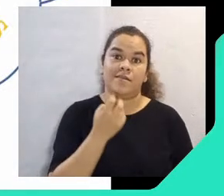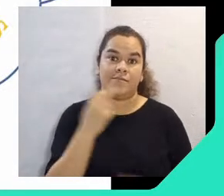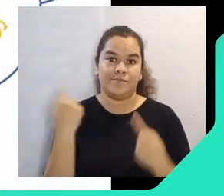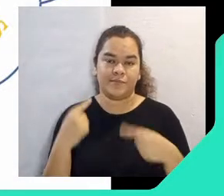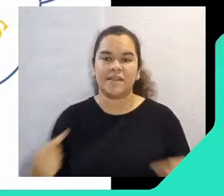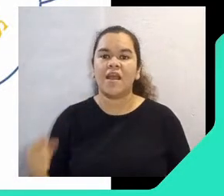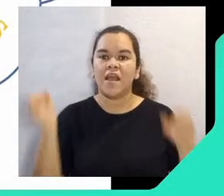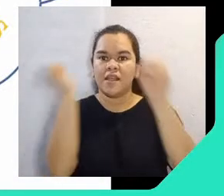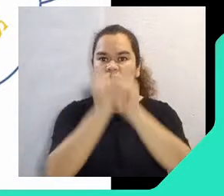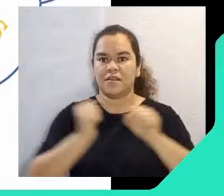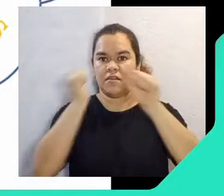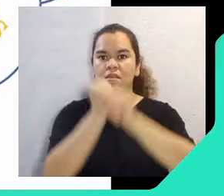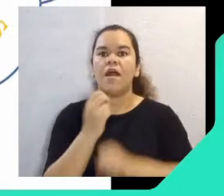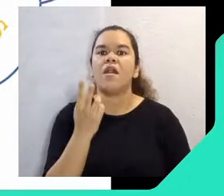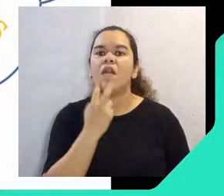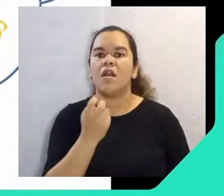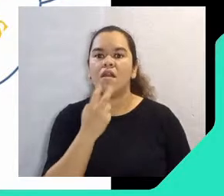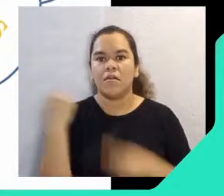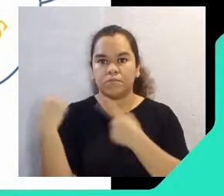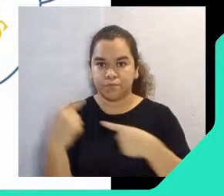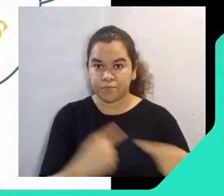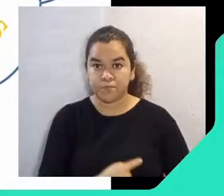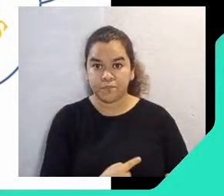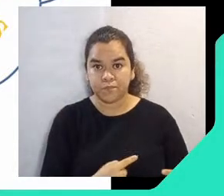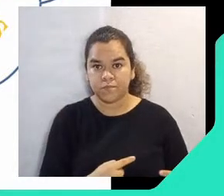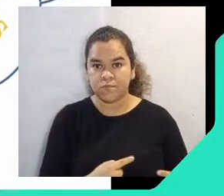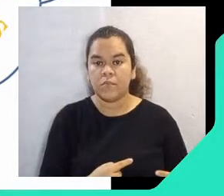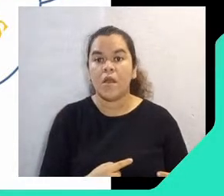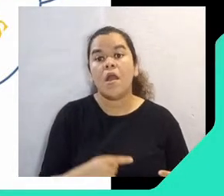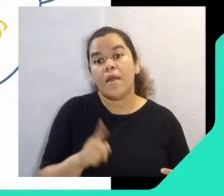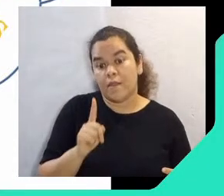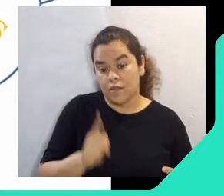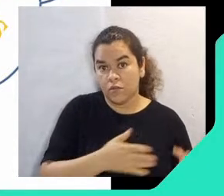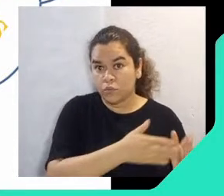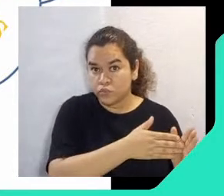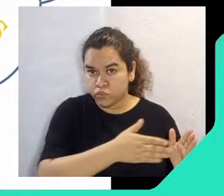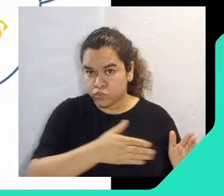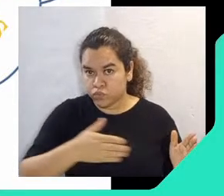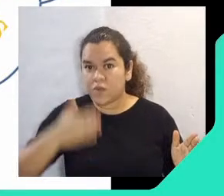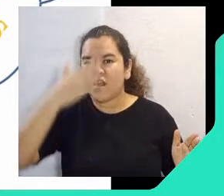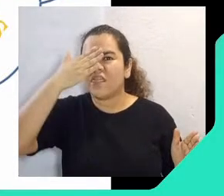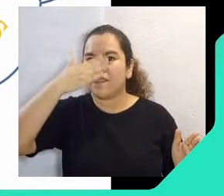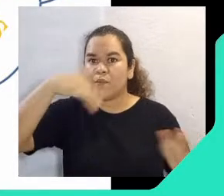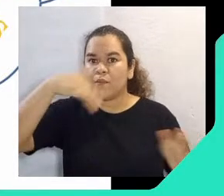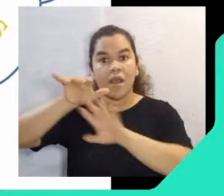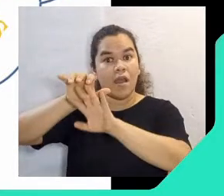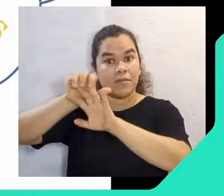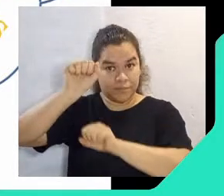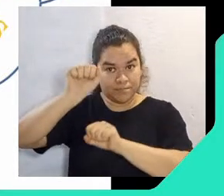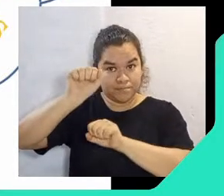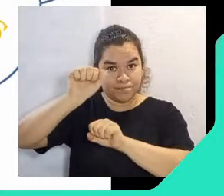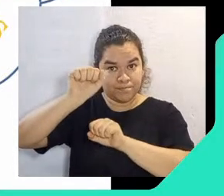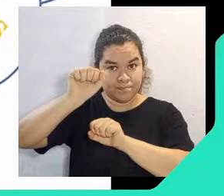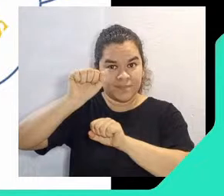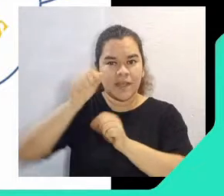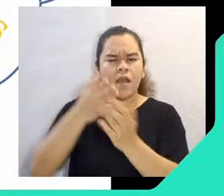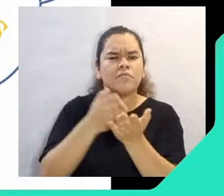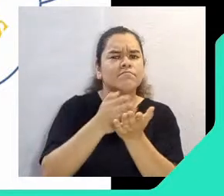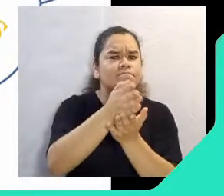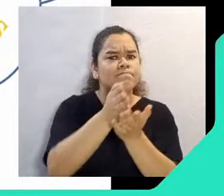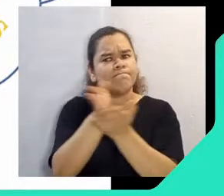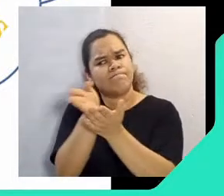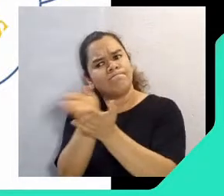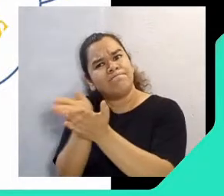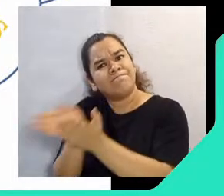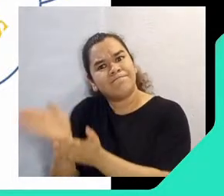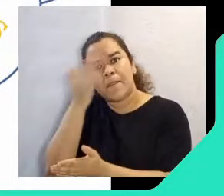ingeniería en electrónica, pueden además, una vez egresados, dedicarse a distintas ramas. Por ejemplo, por mencionar